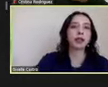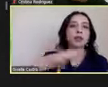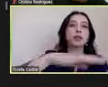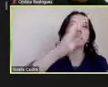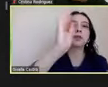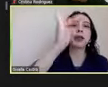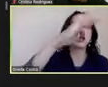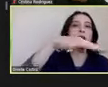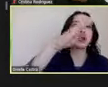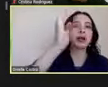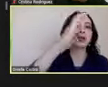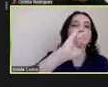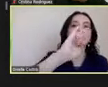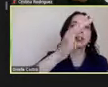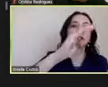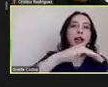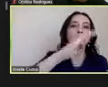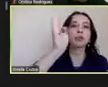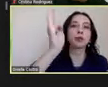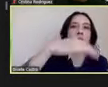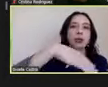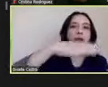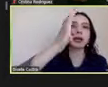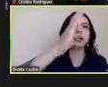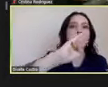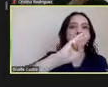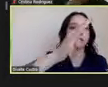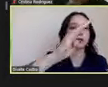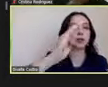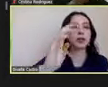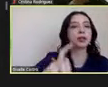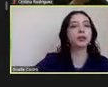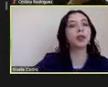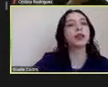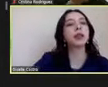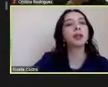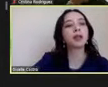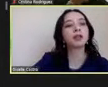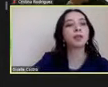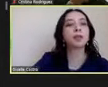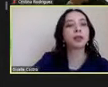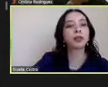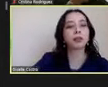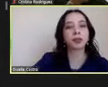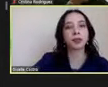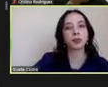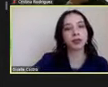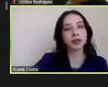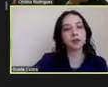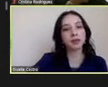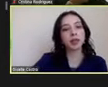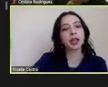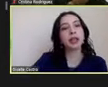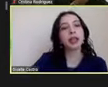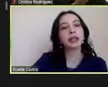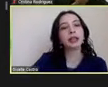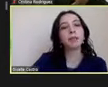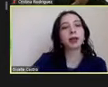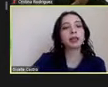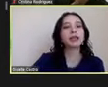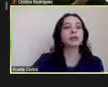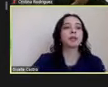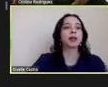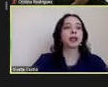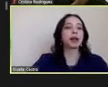es volver a recuperar los arcos de movilidad de nuestros tobillitos y el soporte de peso progresivo. En